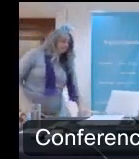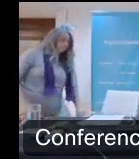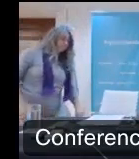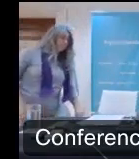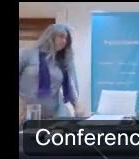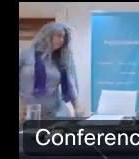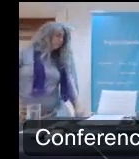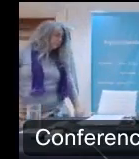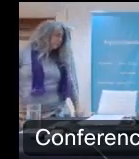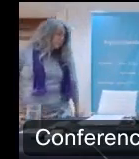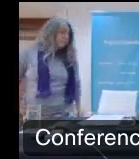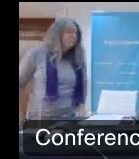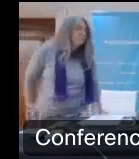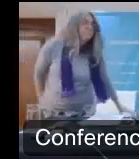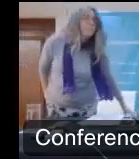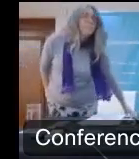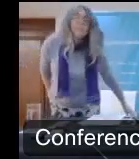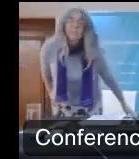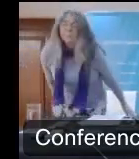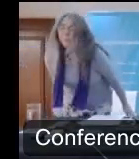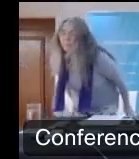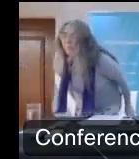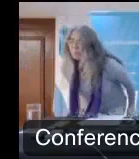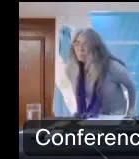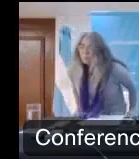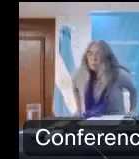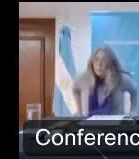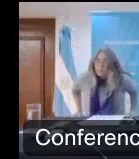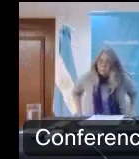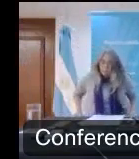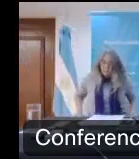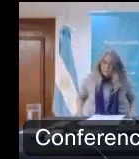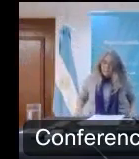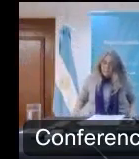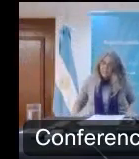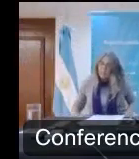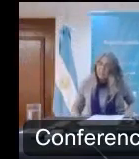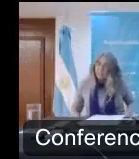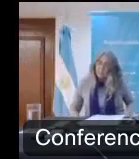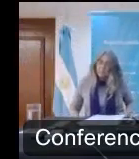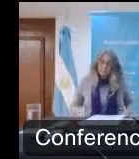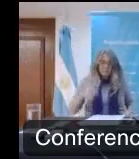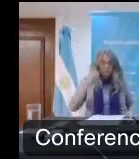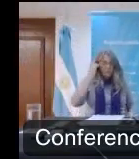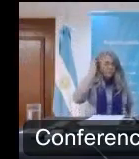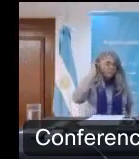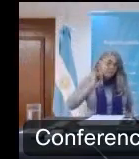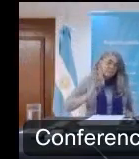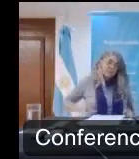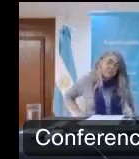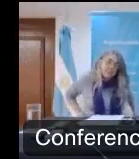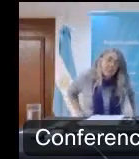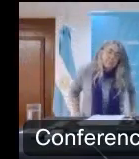ley, o porque son catalogados de enfermos, hay una pasividad de las personas